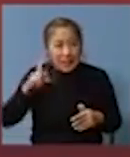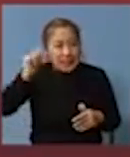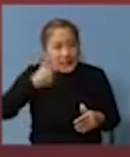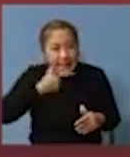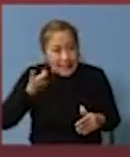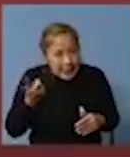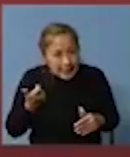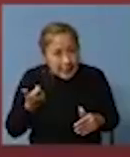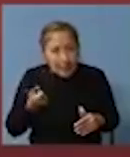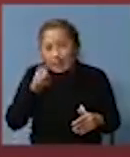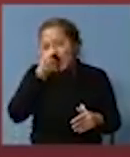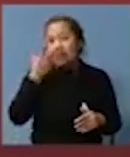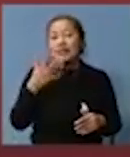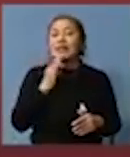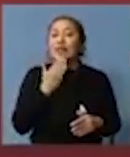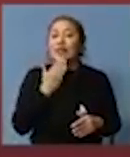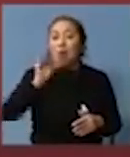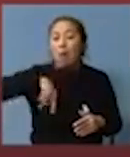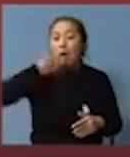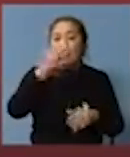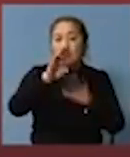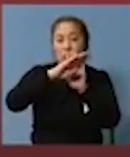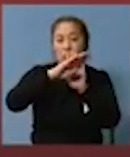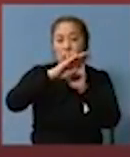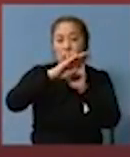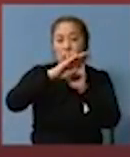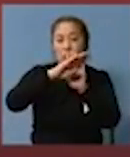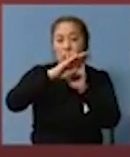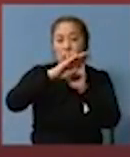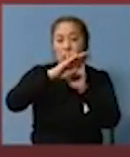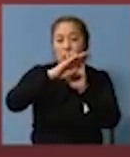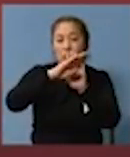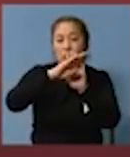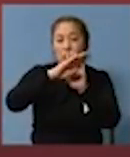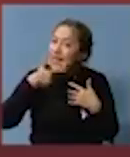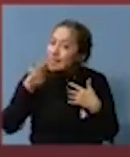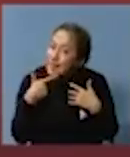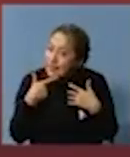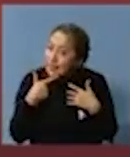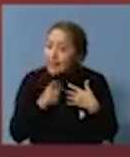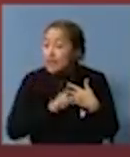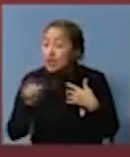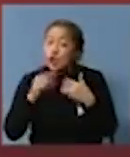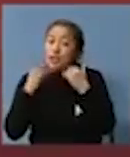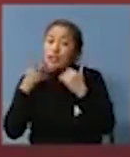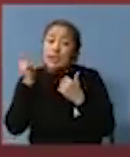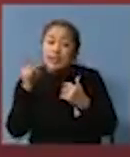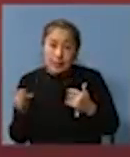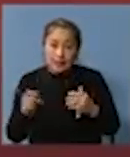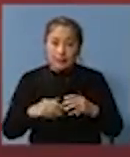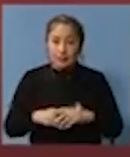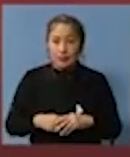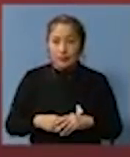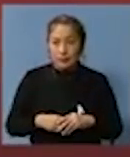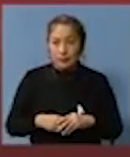Otra cosa, con Casas. Estamos hablando del 23 de abril, mañana se presentan las listas, el tema lo hablamos con Casas. Si dice, lo hablemos con ella, no sabemos quién es ella. Porque